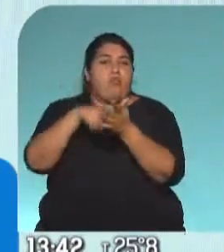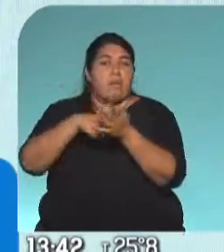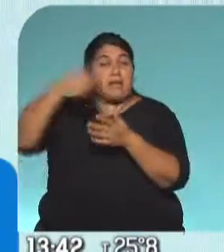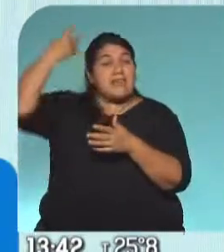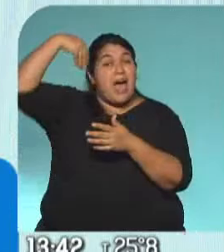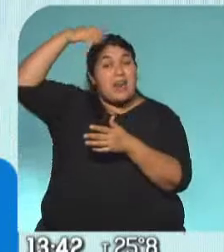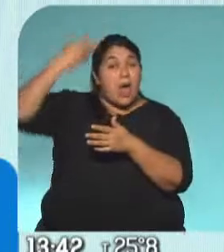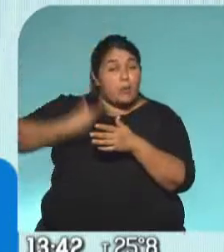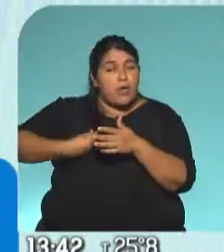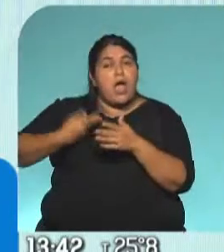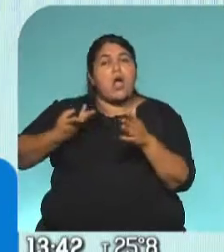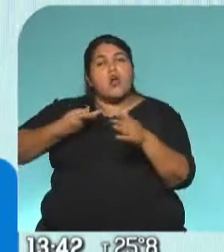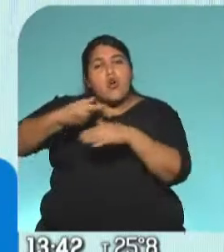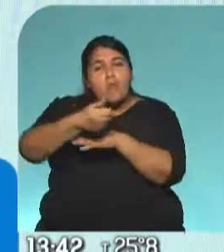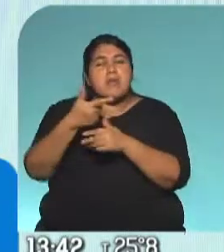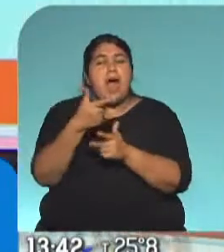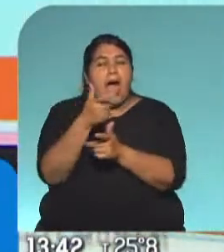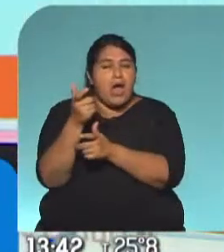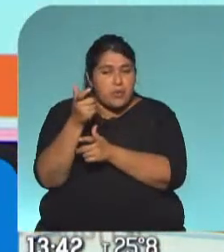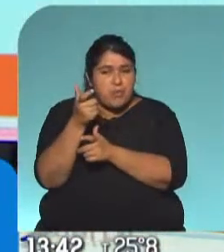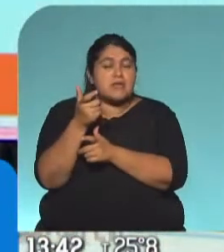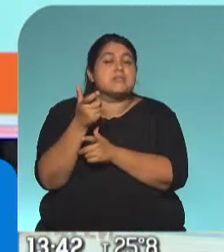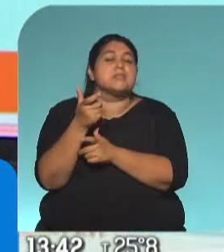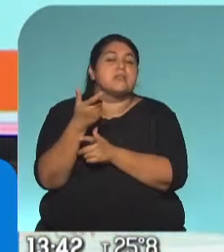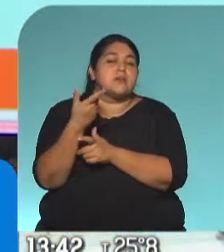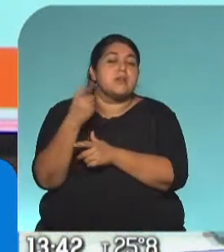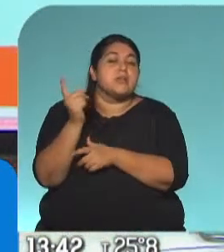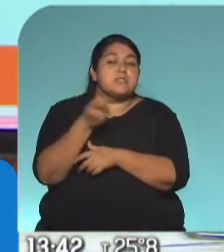Saudita compra armas avanzadas de Estados Unidos por